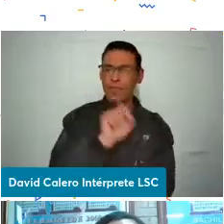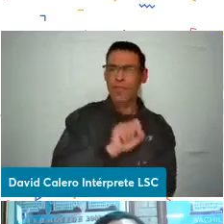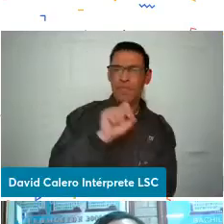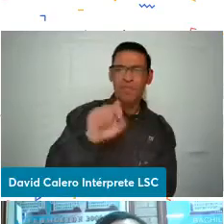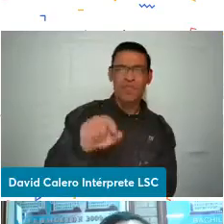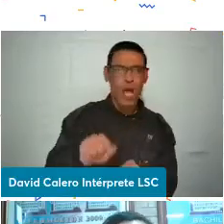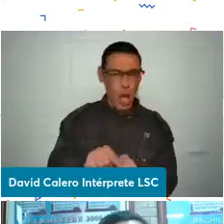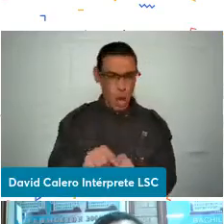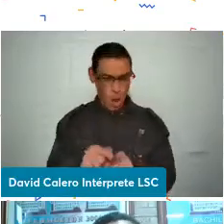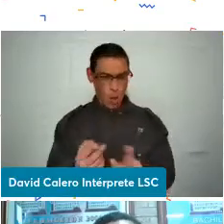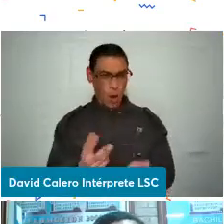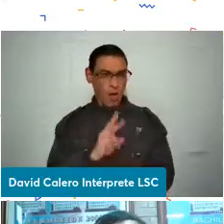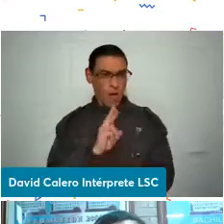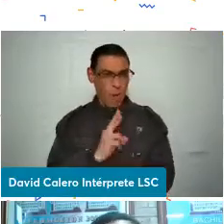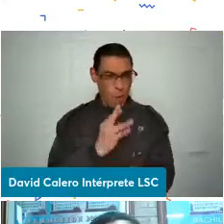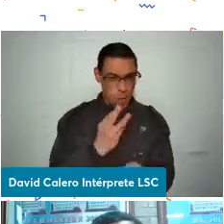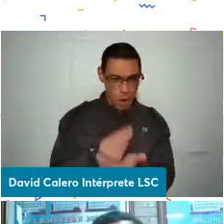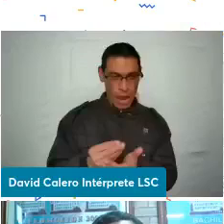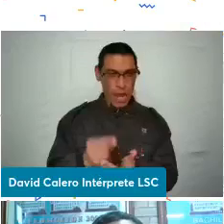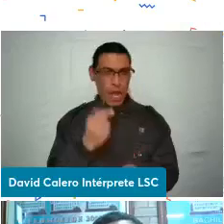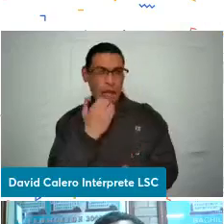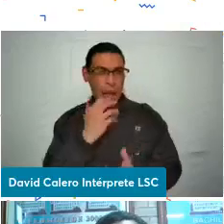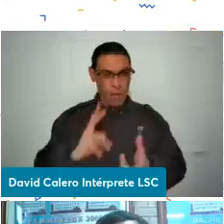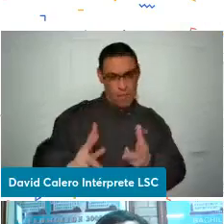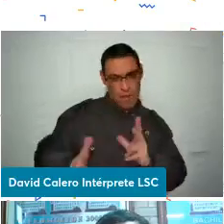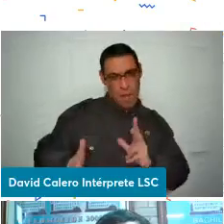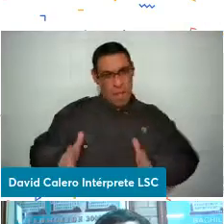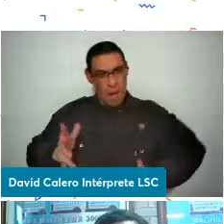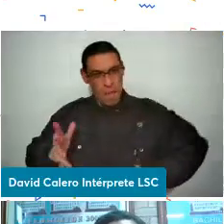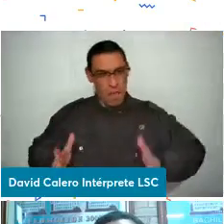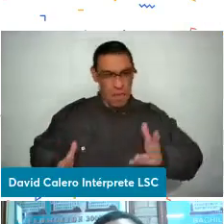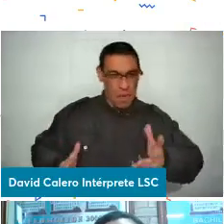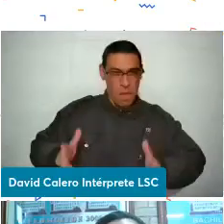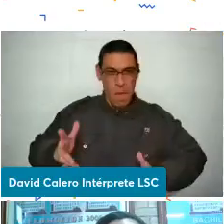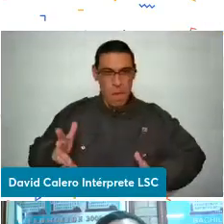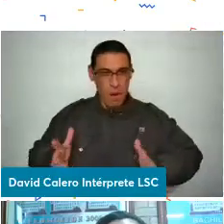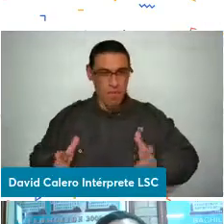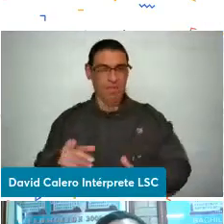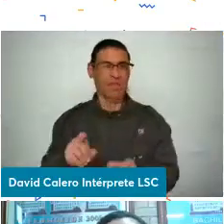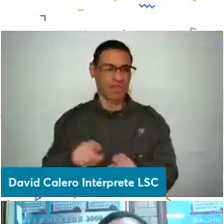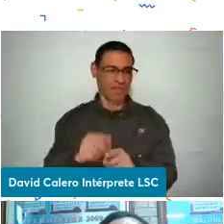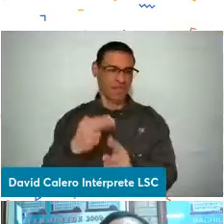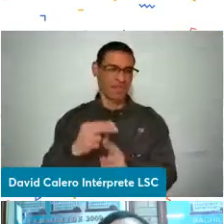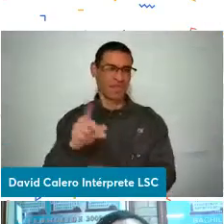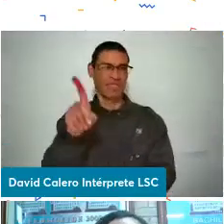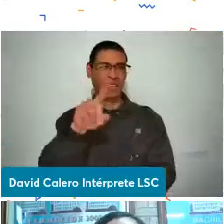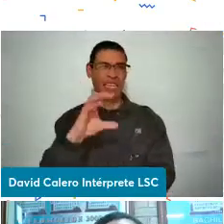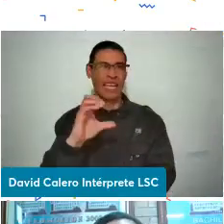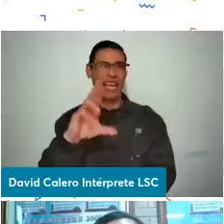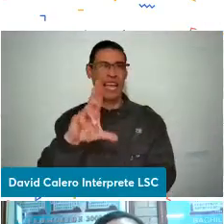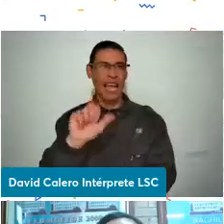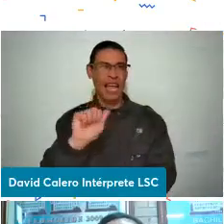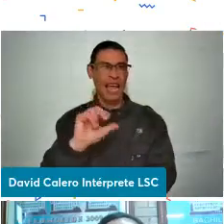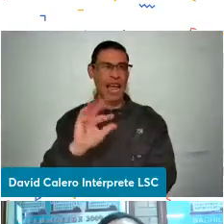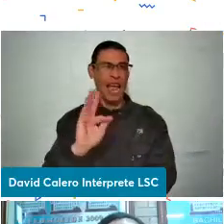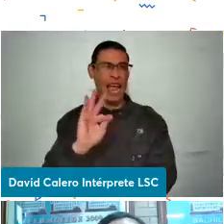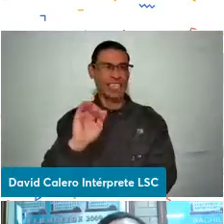este muñequito se moviera en el caso de Scratch? ¿Qué lenguaje tuviste que